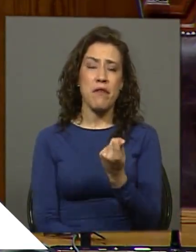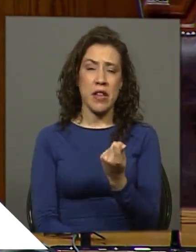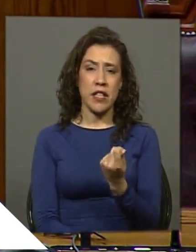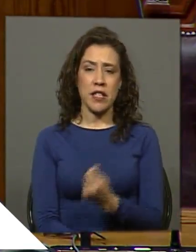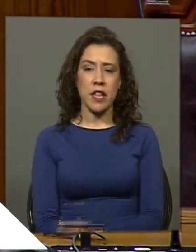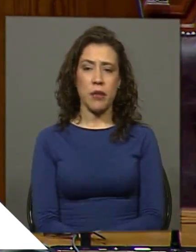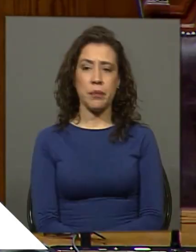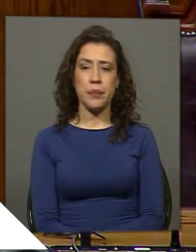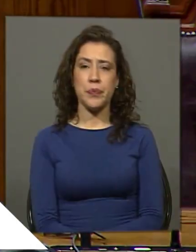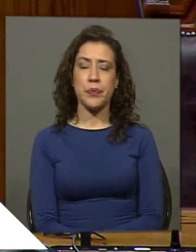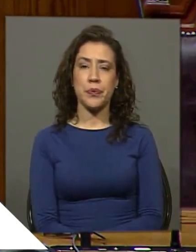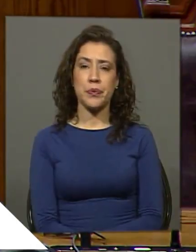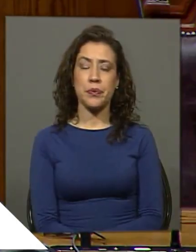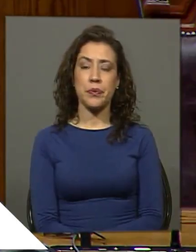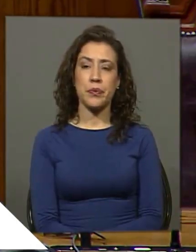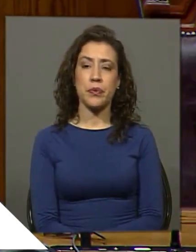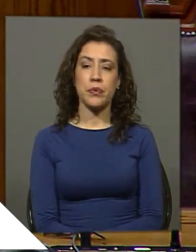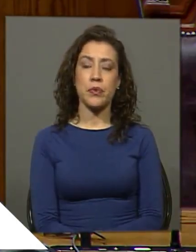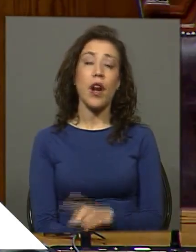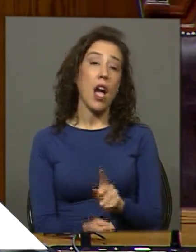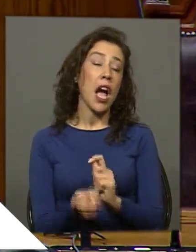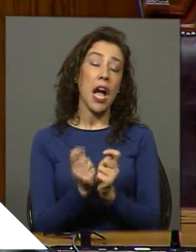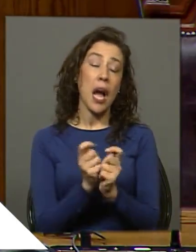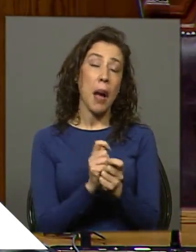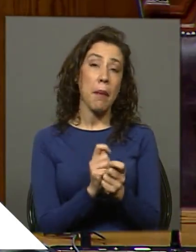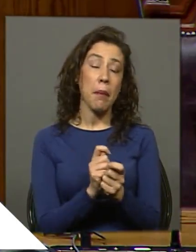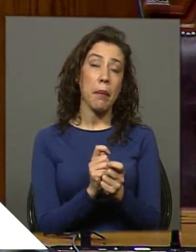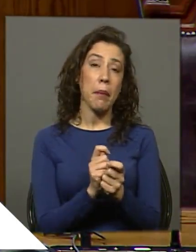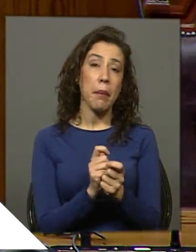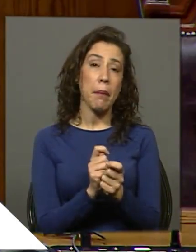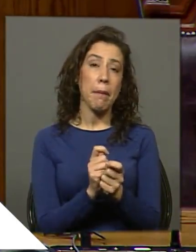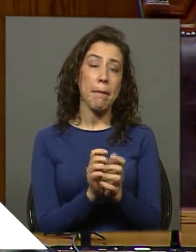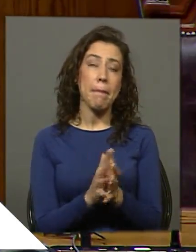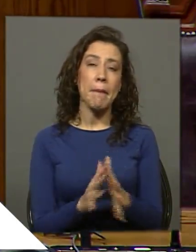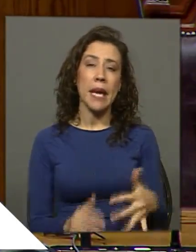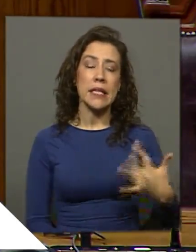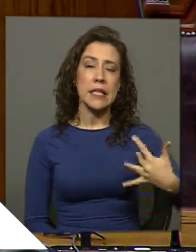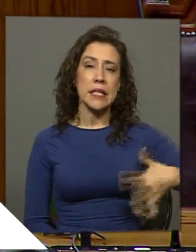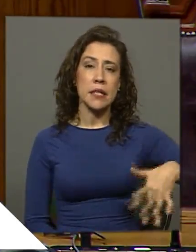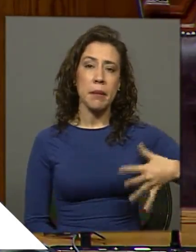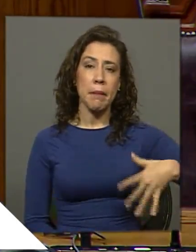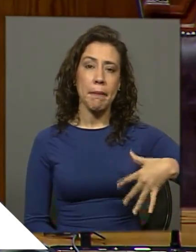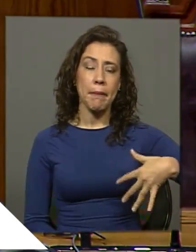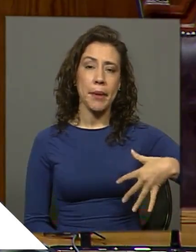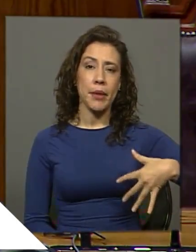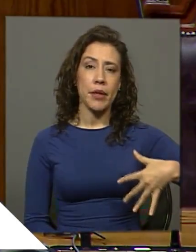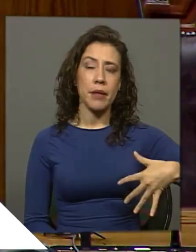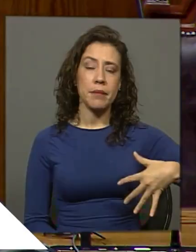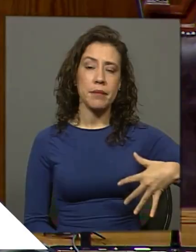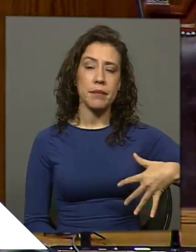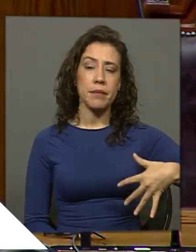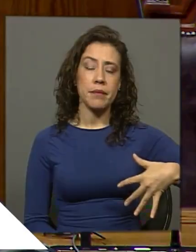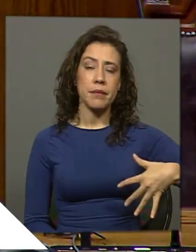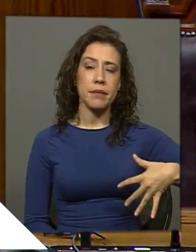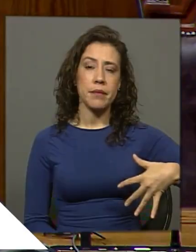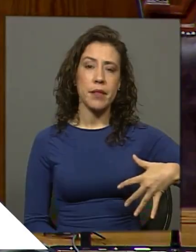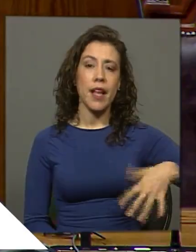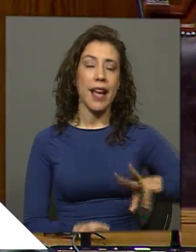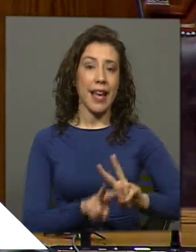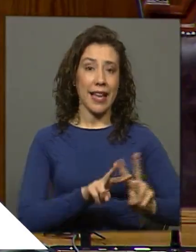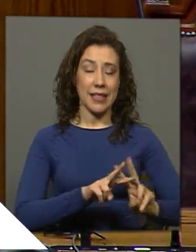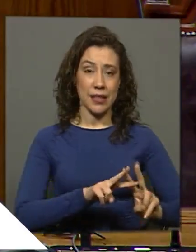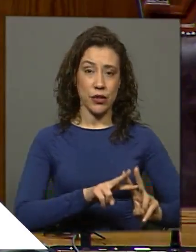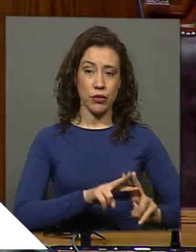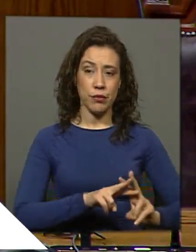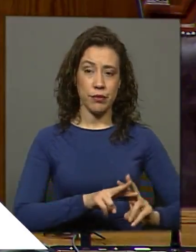cualquier caso esos son los cambios más importantes en realidad son los cambios que se hicieron